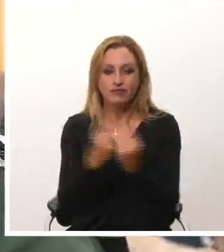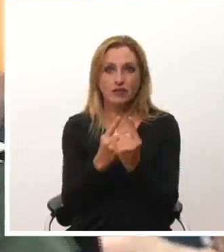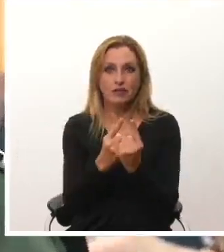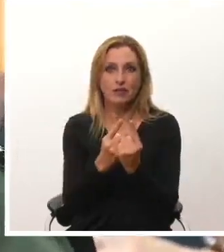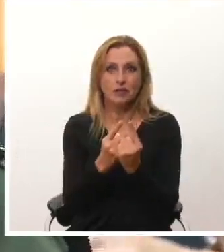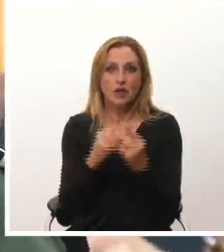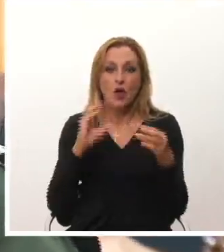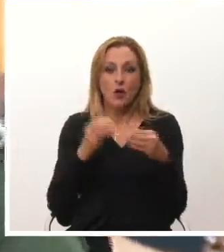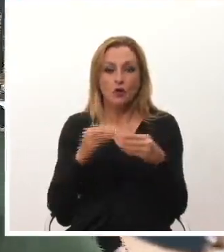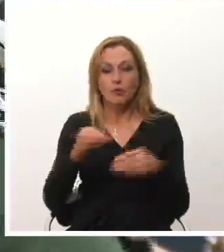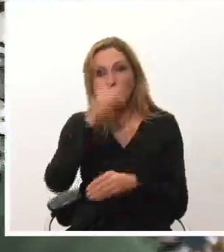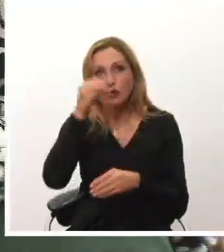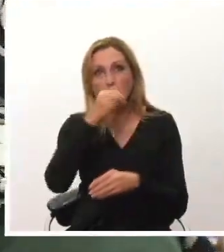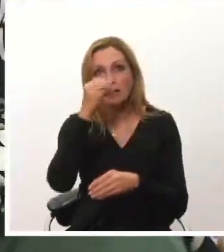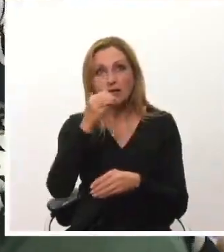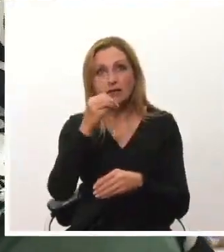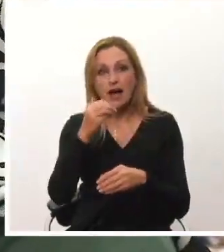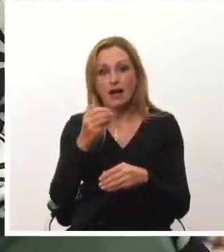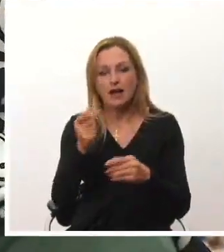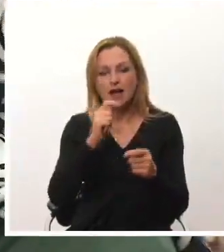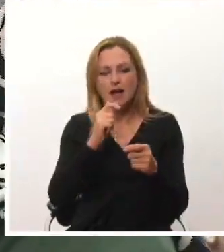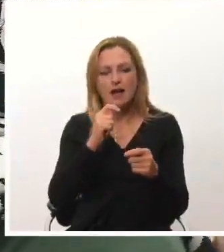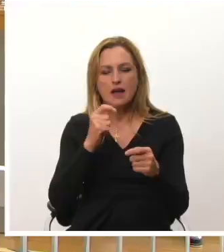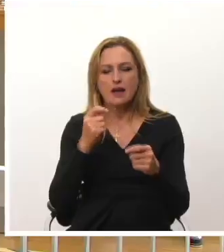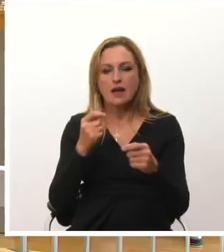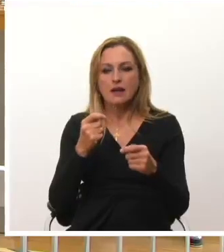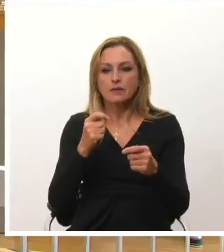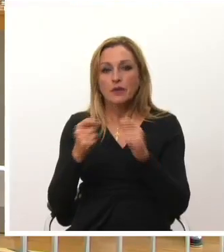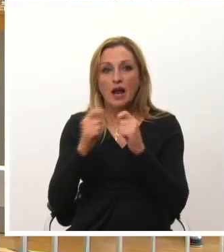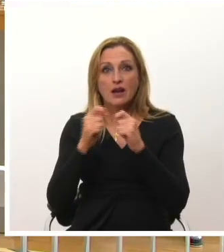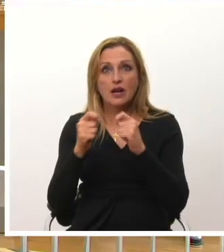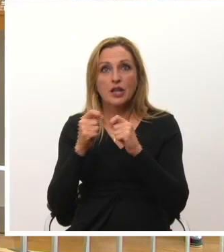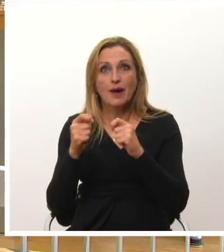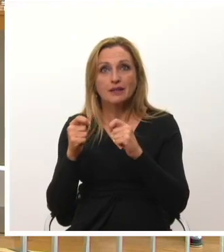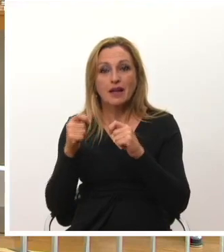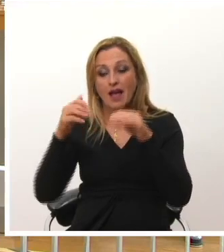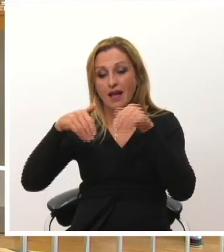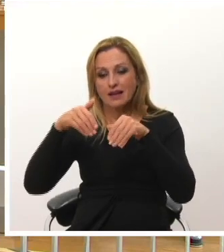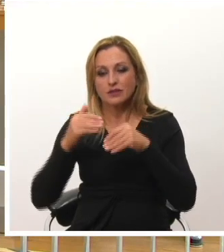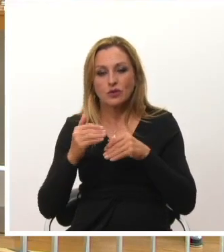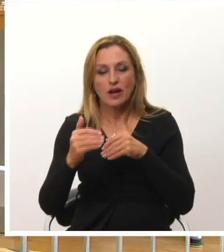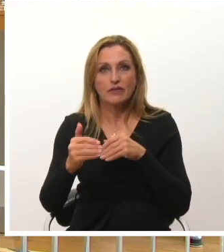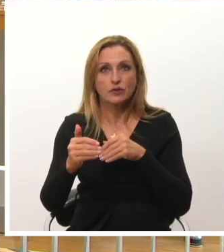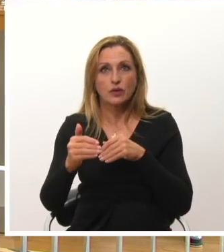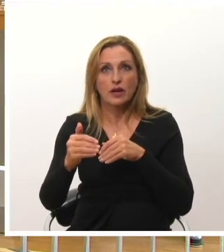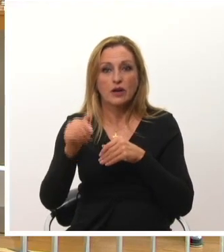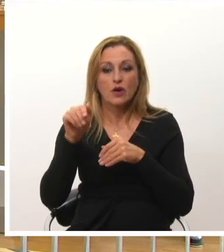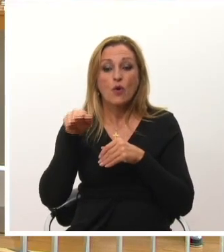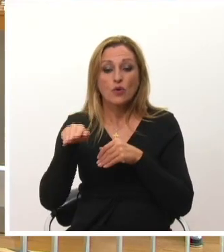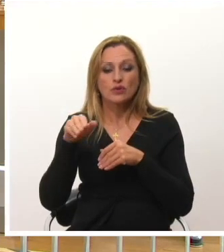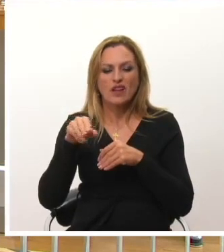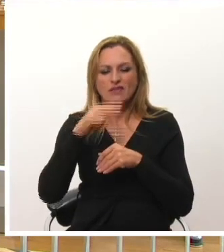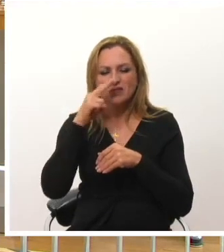socialista en el debate electoral ustedes están pensando y era más que el debate electoral nada más no no diga habla usted de intereses propios que